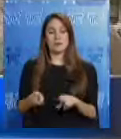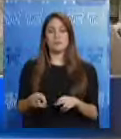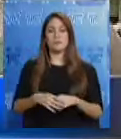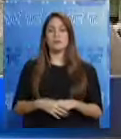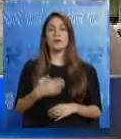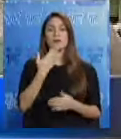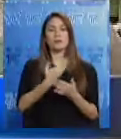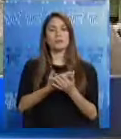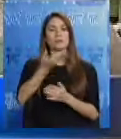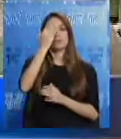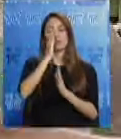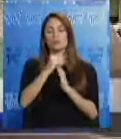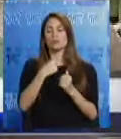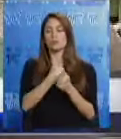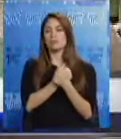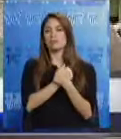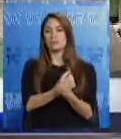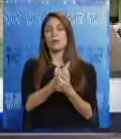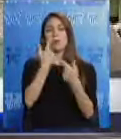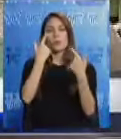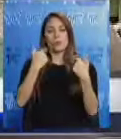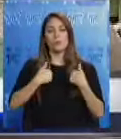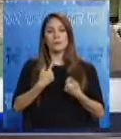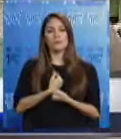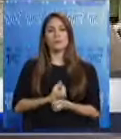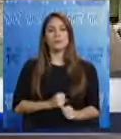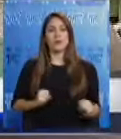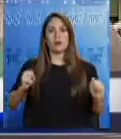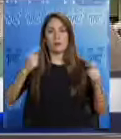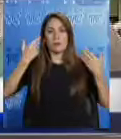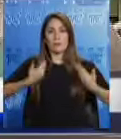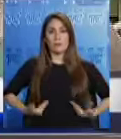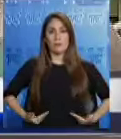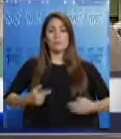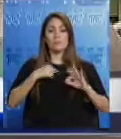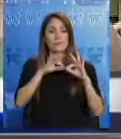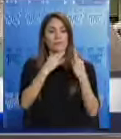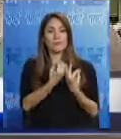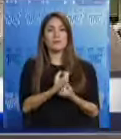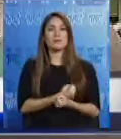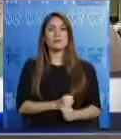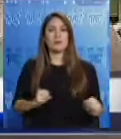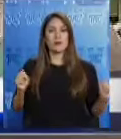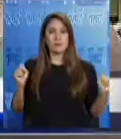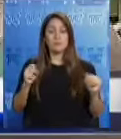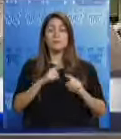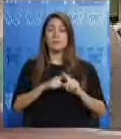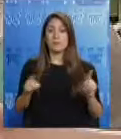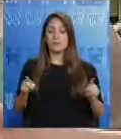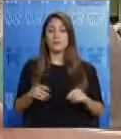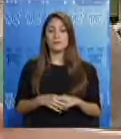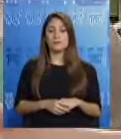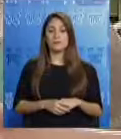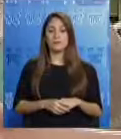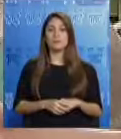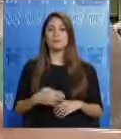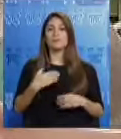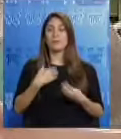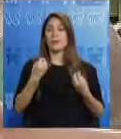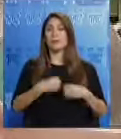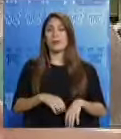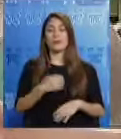y lo quiero porque Él me salvó la vida y de toda mi familia. Yo prácticamente, yo pierdo bastante